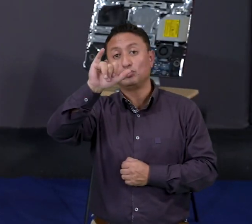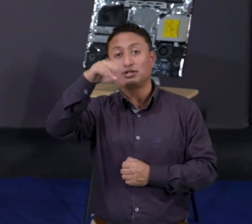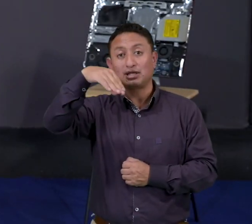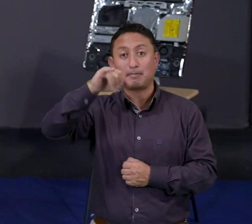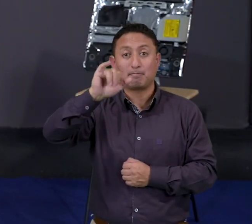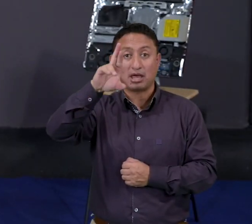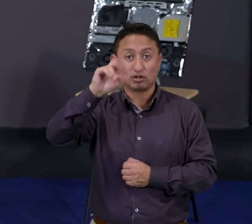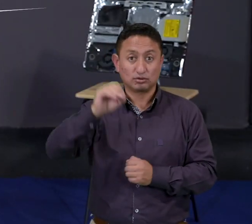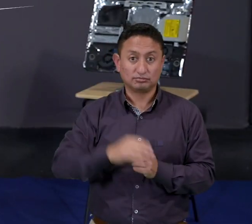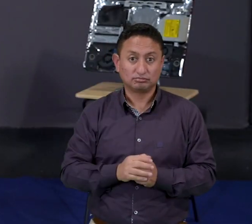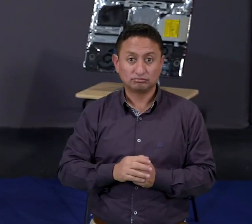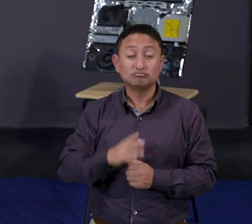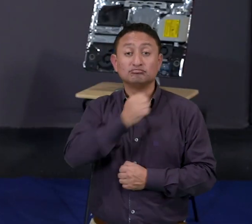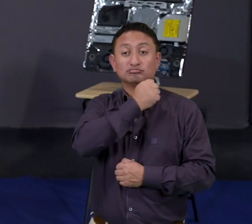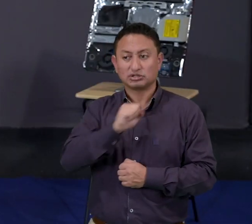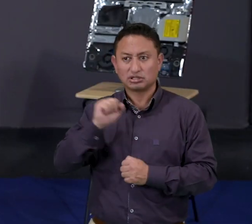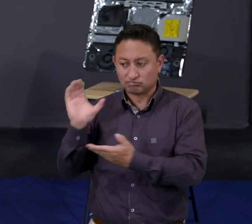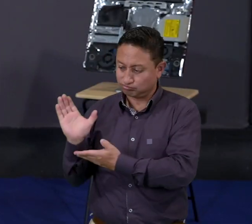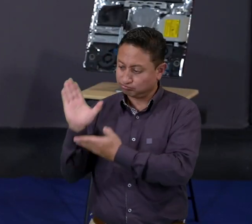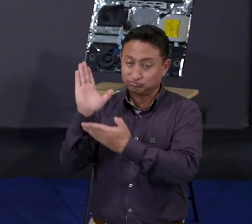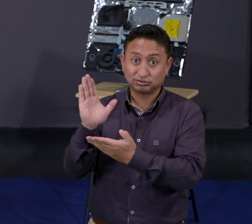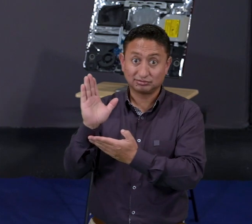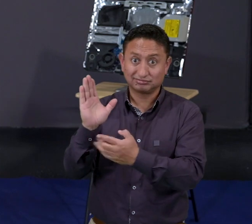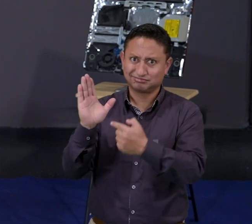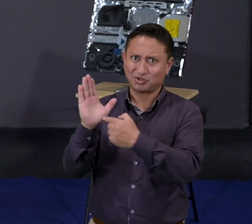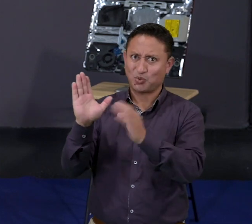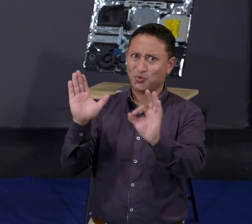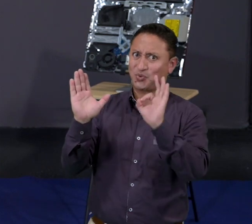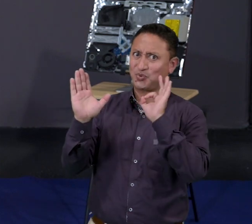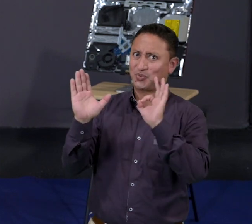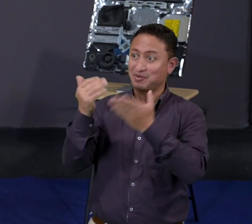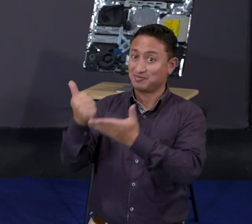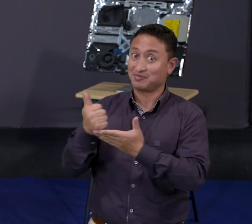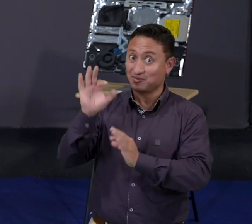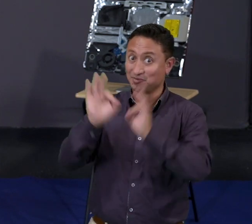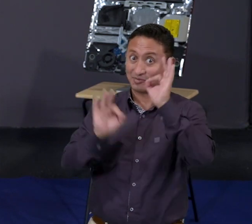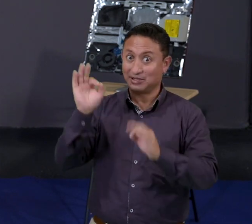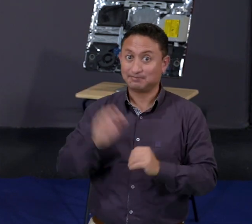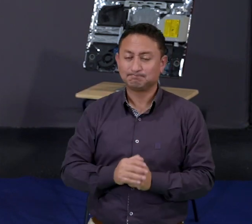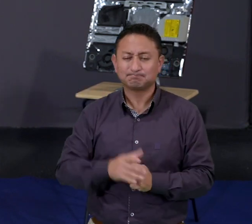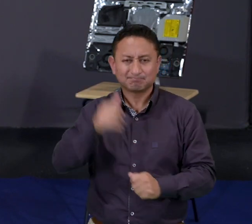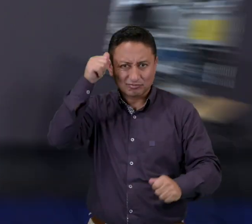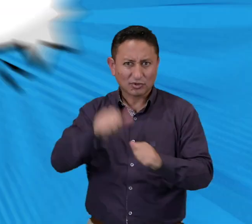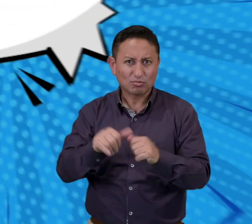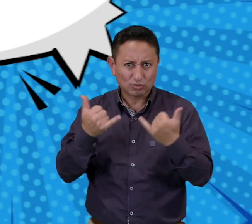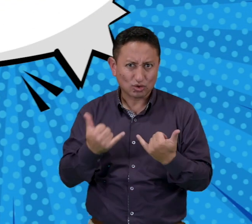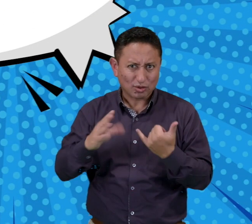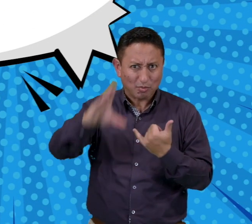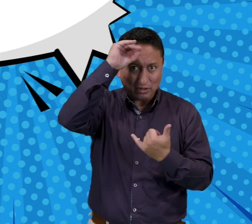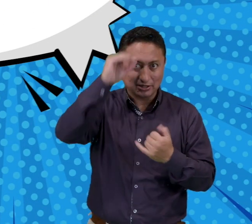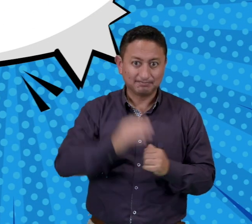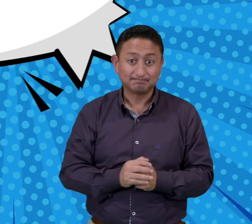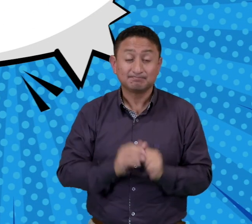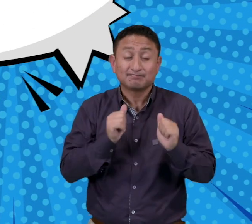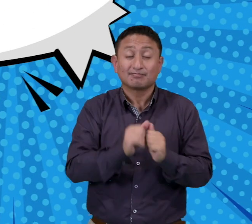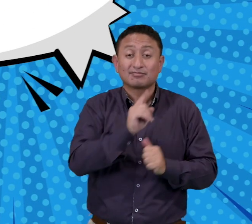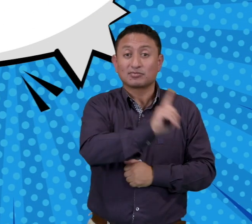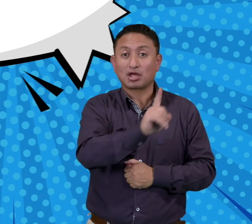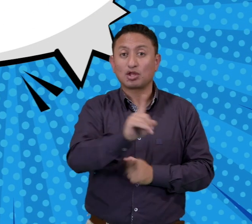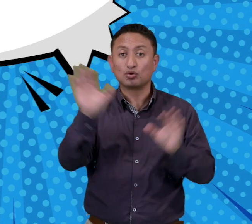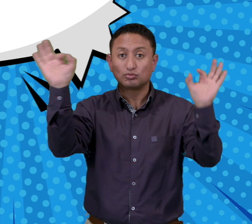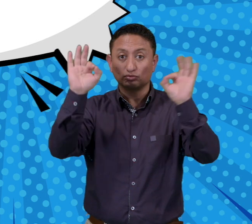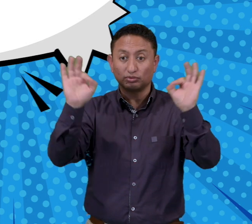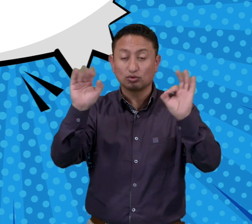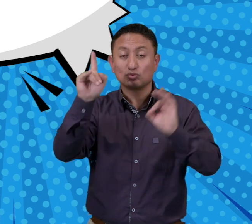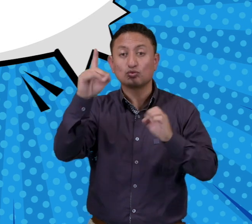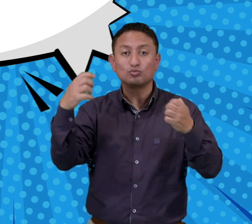CISA nos ha presentado un multímetro. Genial instrumento de medición. Recordemos todo lo revisado. Para cada medida eléctrica existe